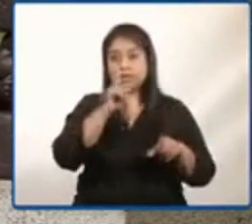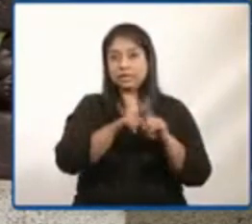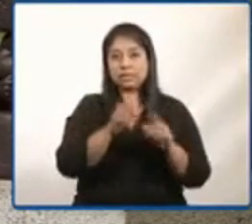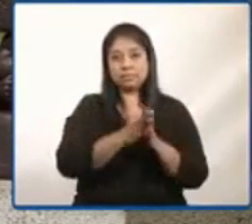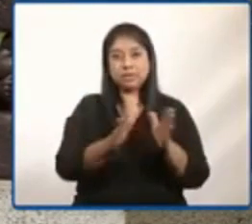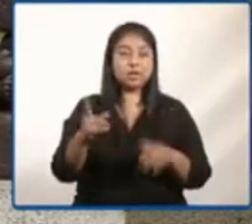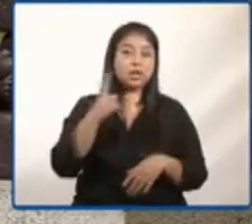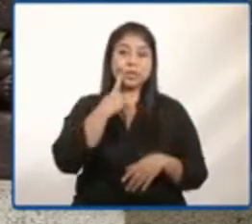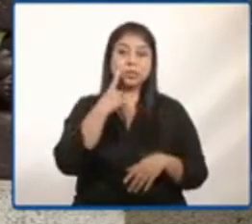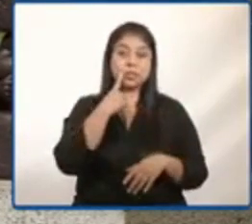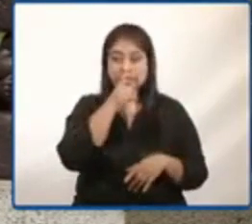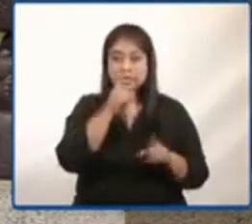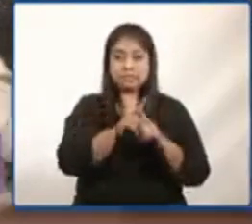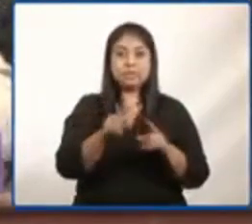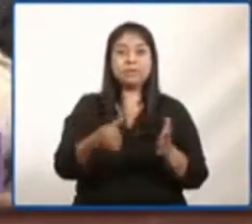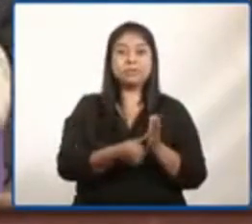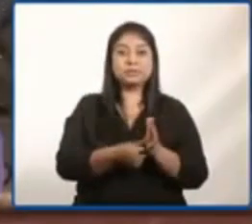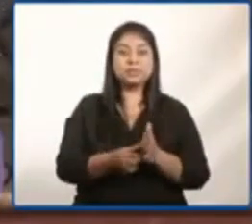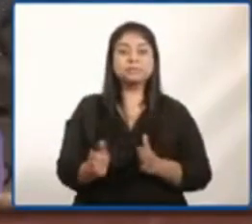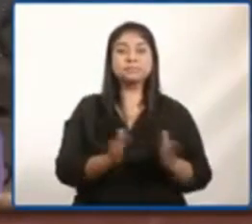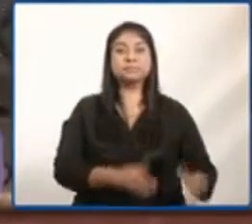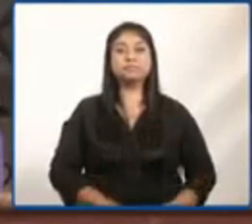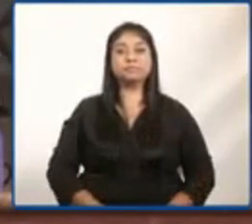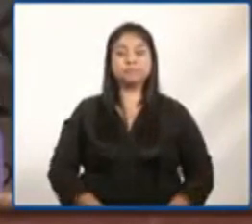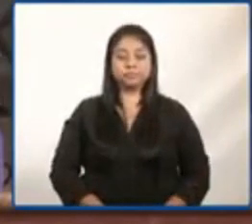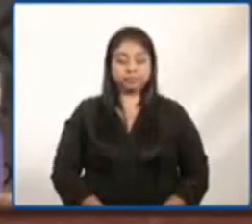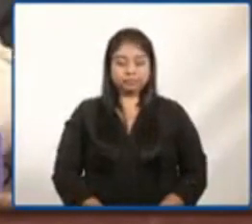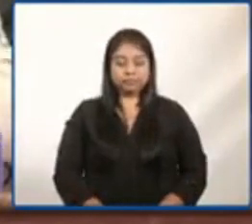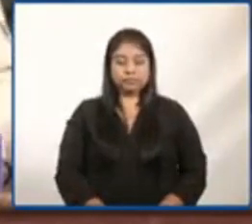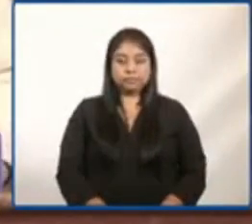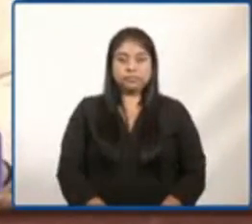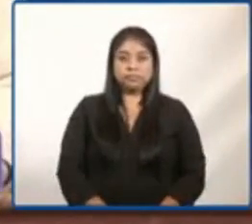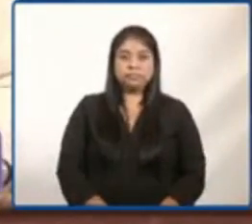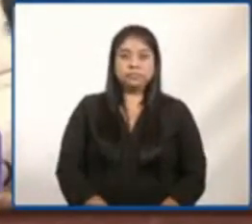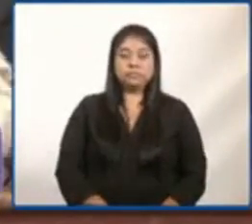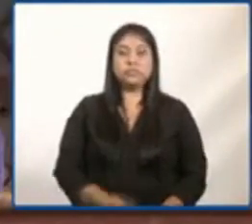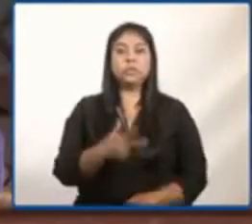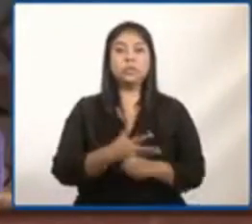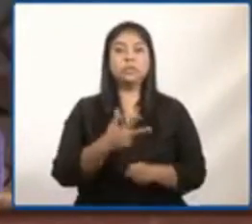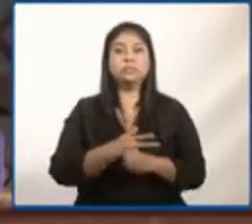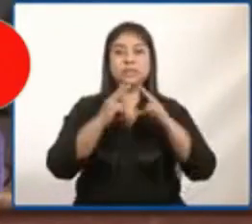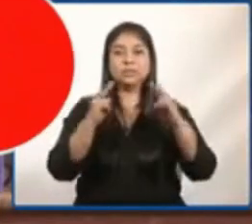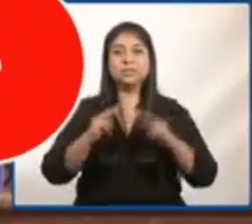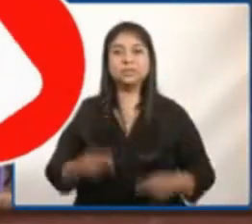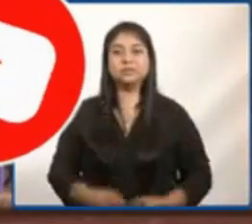las autoridades a nivel municipal. La última pregunta, Jorge Celis, de Guatemala Noticias.